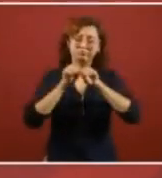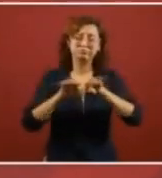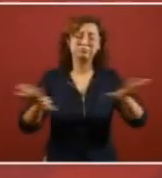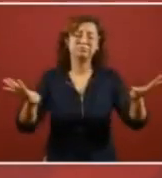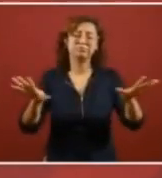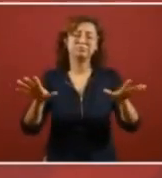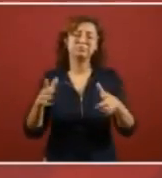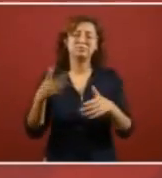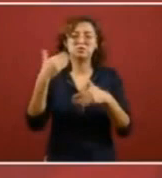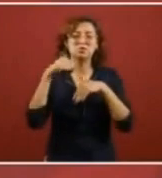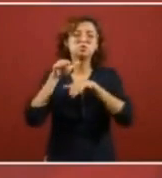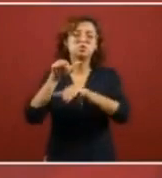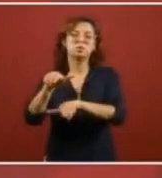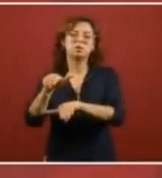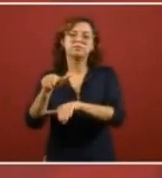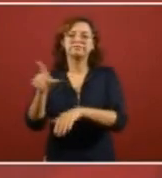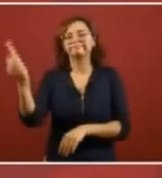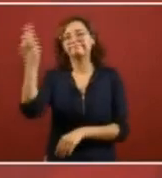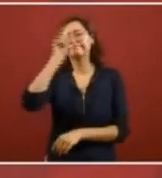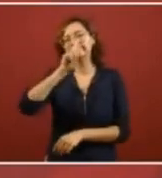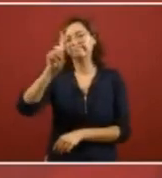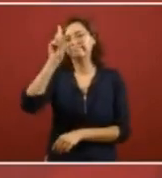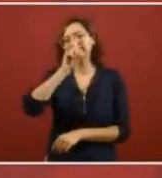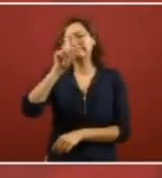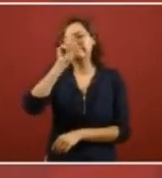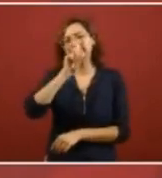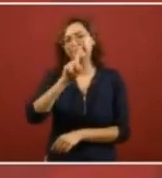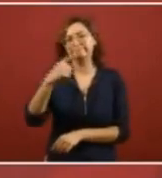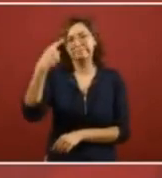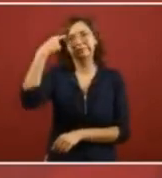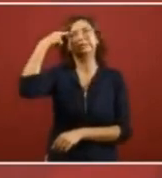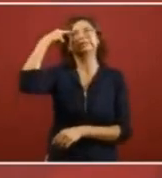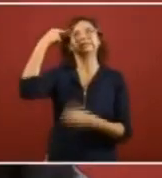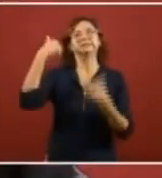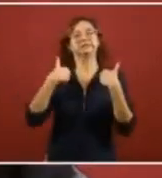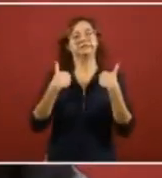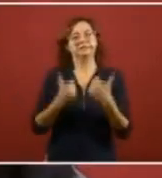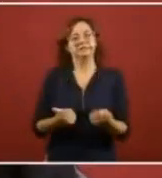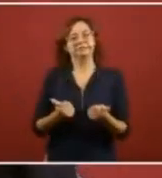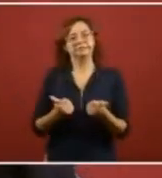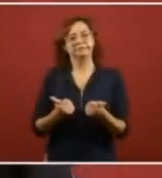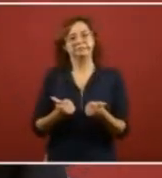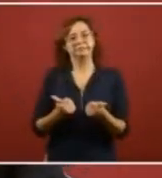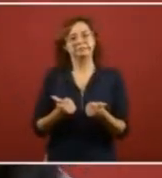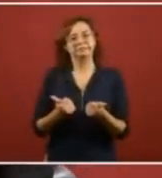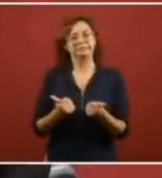de orientación y de concientización para